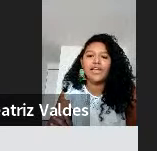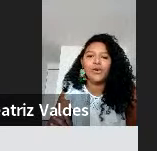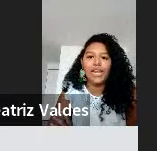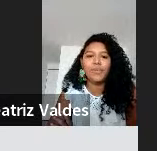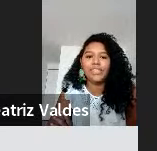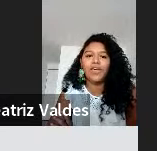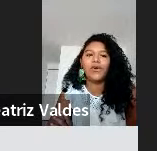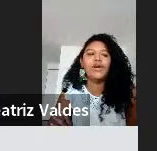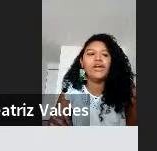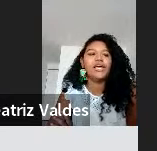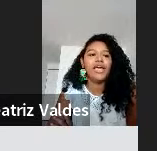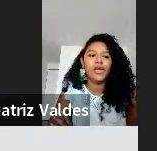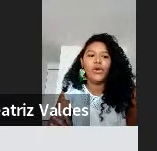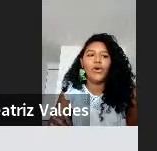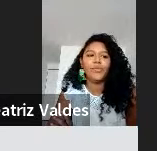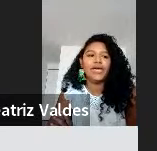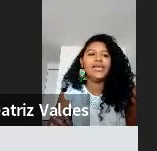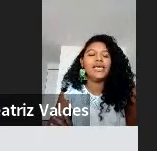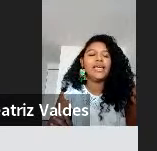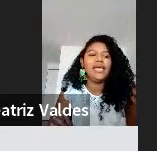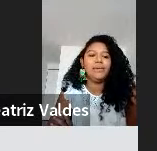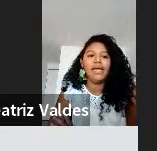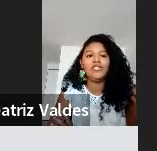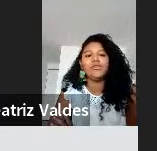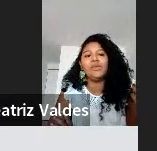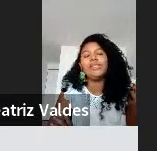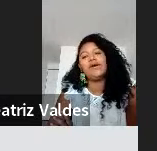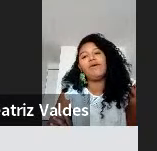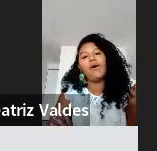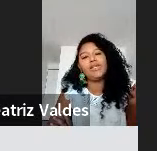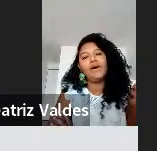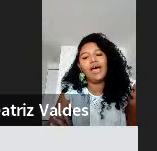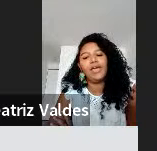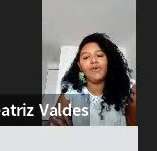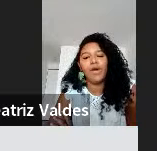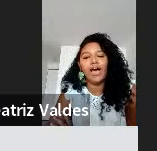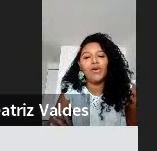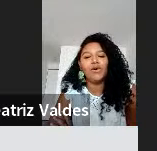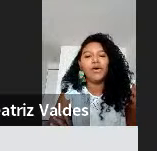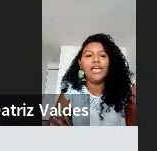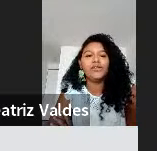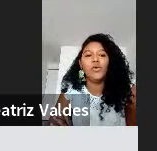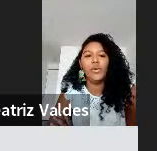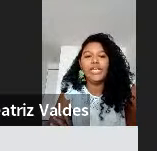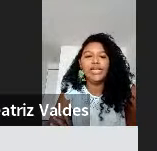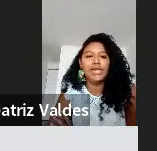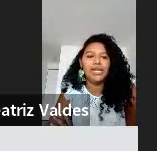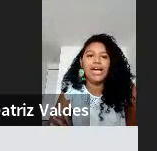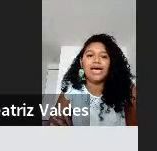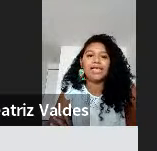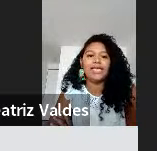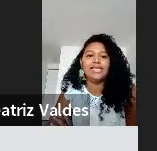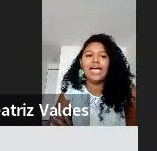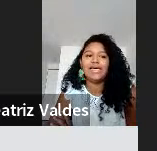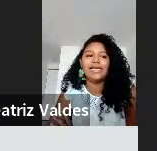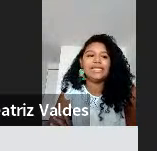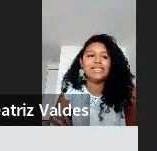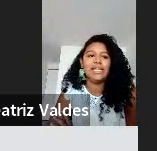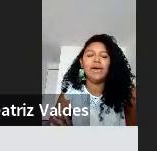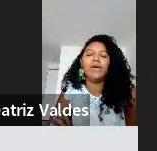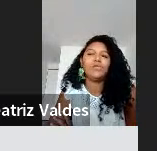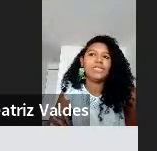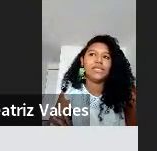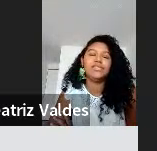en el diario El Espectador en Colombia, y para entonces mi trabajo estaba enfocado en cubrir las entidades